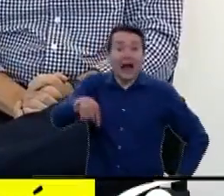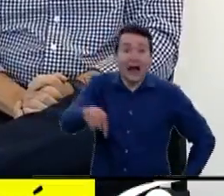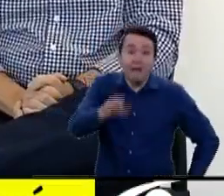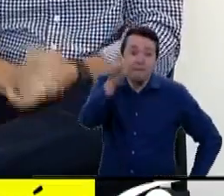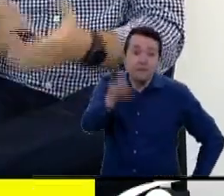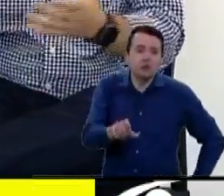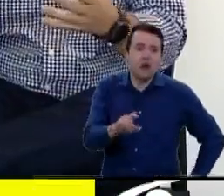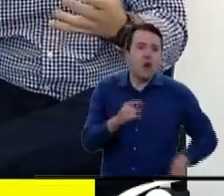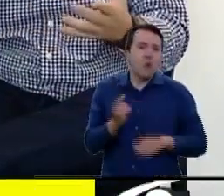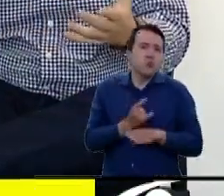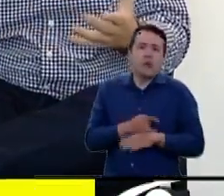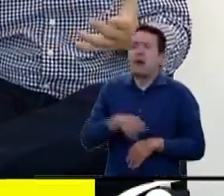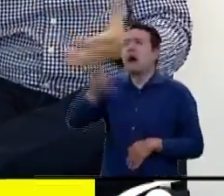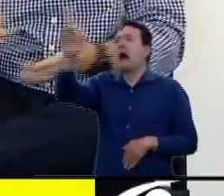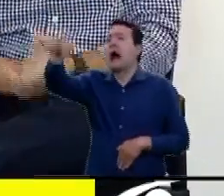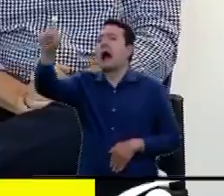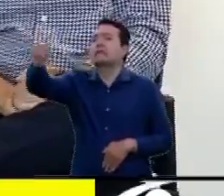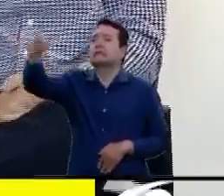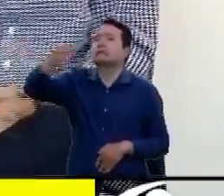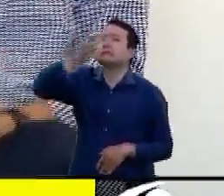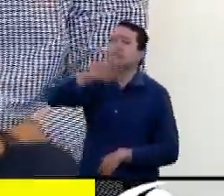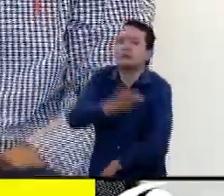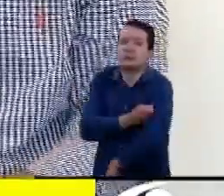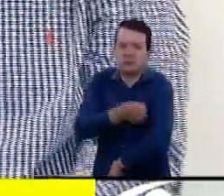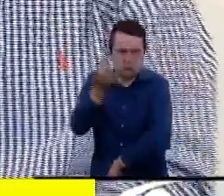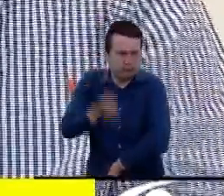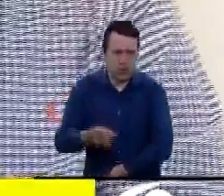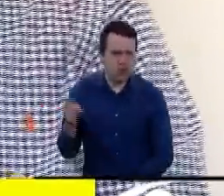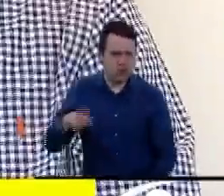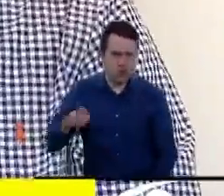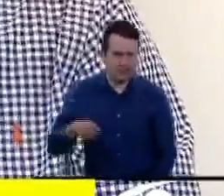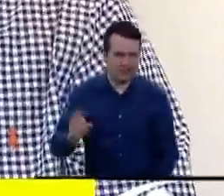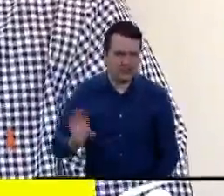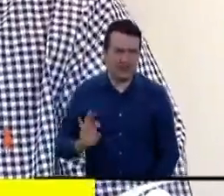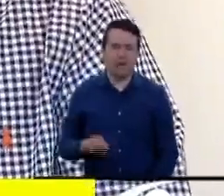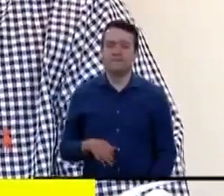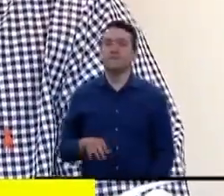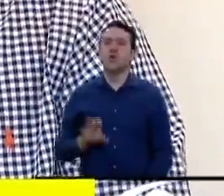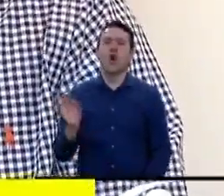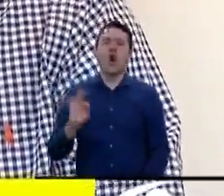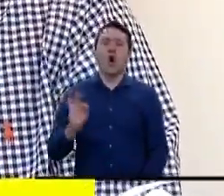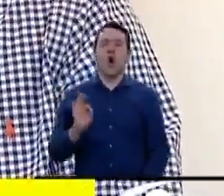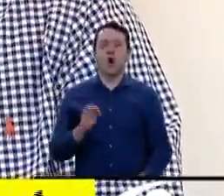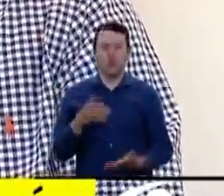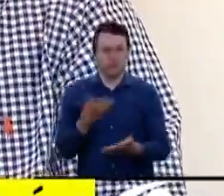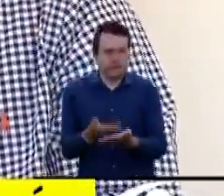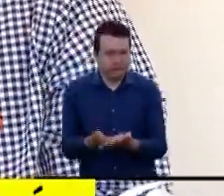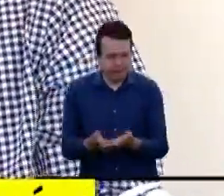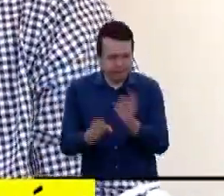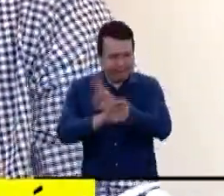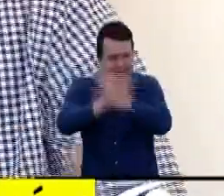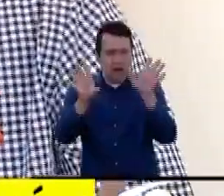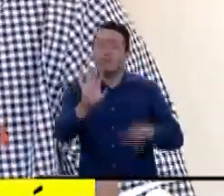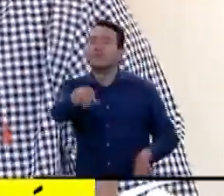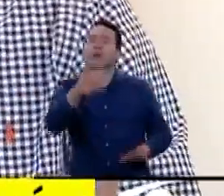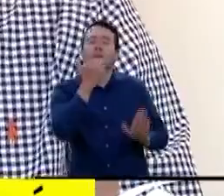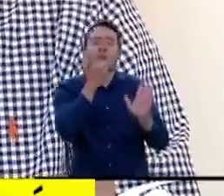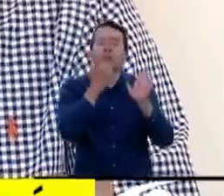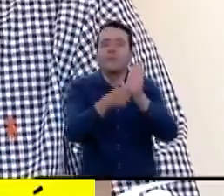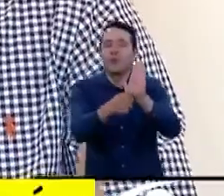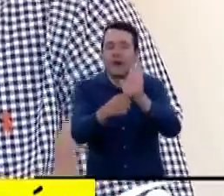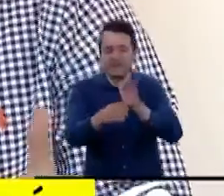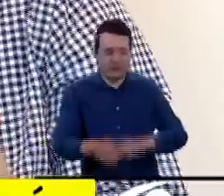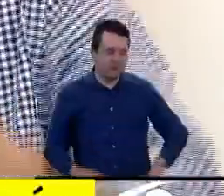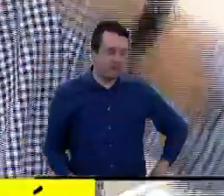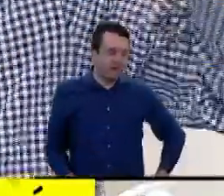necesitan o que no tienen el diagnóstico claro. Por ejemplo, tenemos casos tan aberrantes